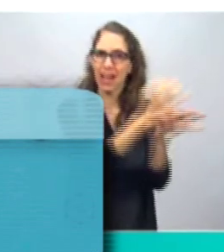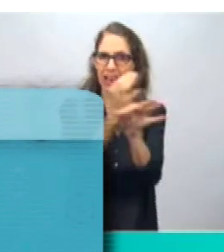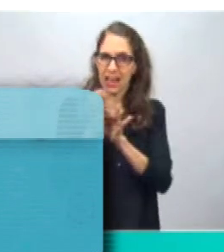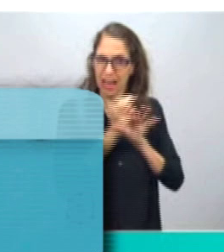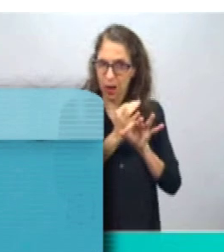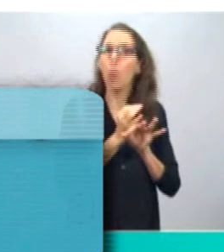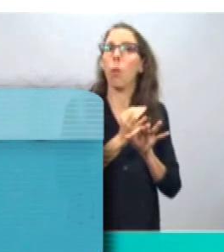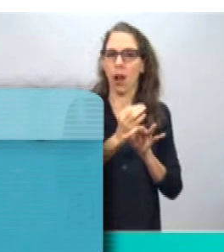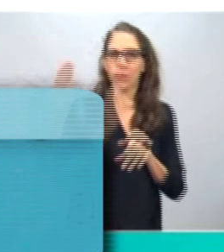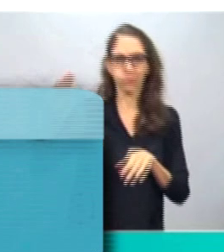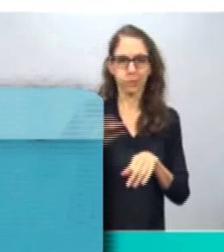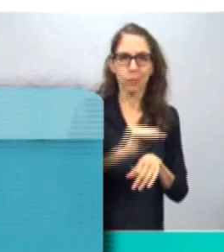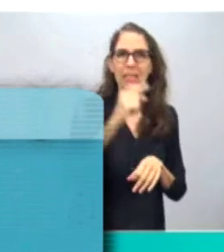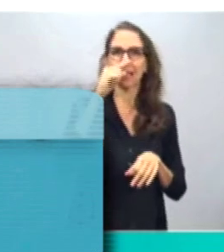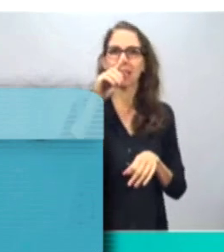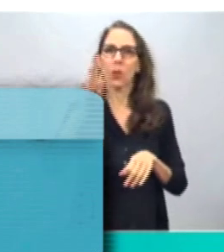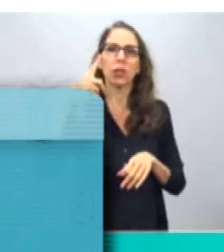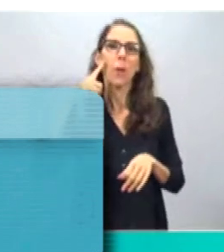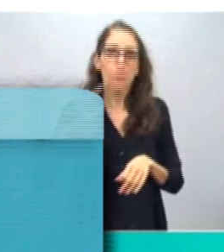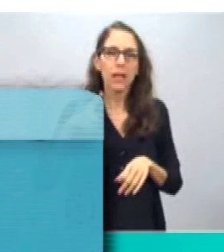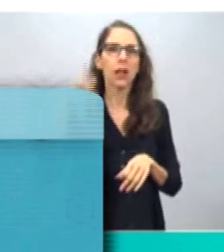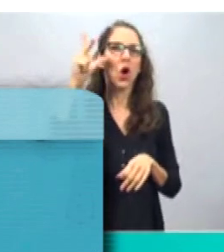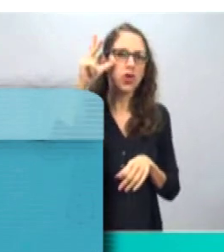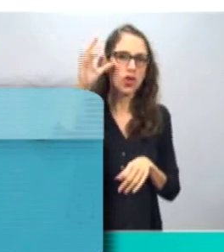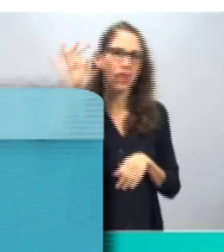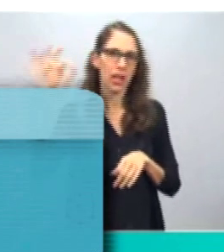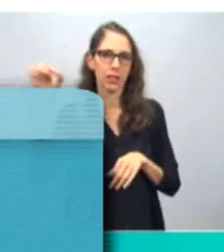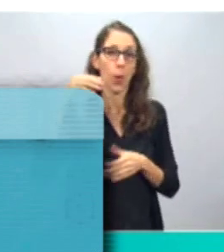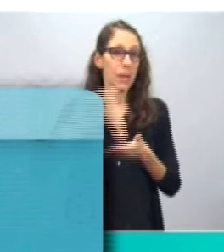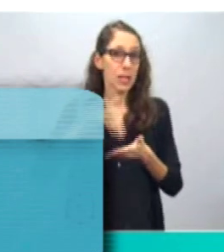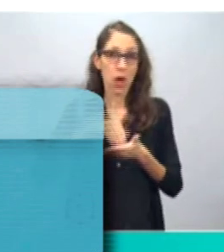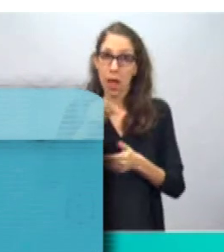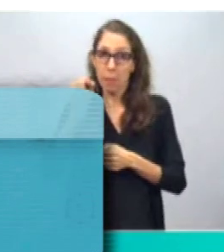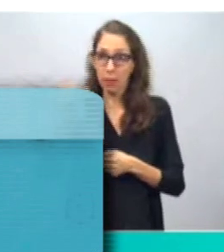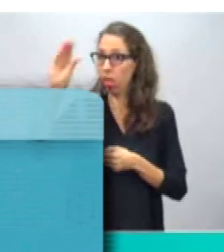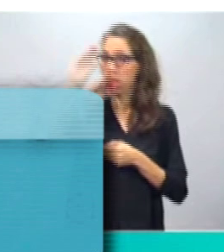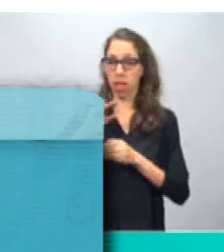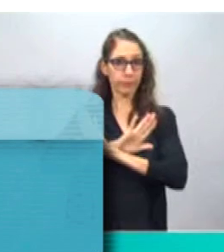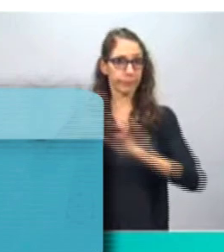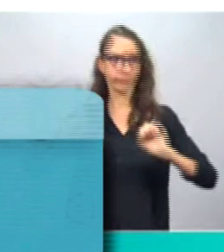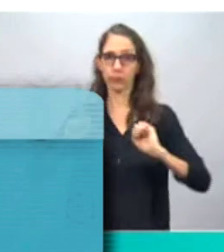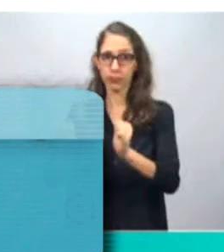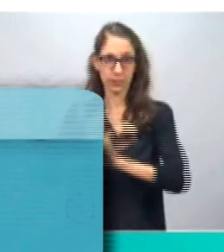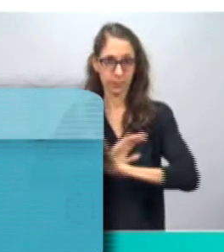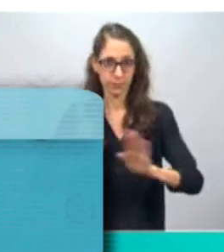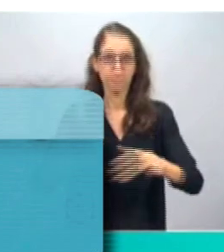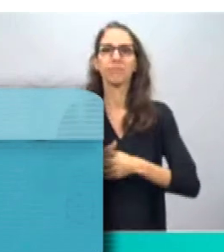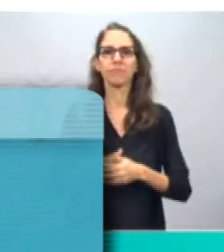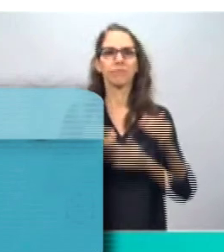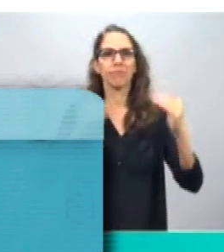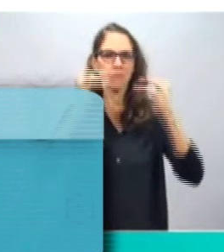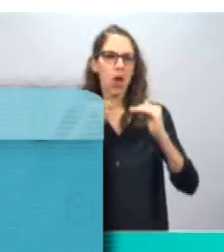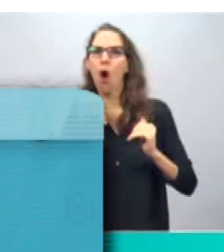de Buenos Aires, 74 mil millones. 800 millones de pesos nos han dejado de enviar. Después, otros